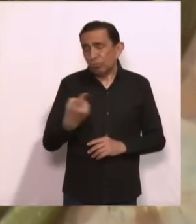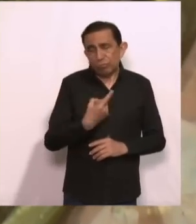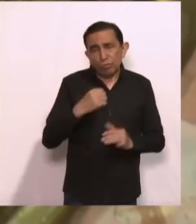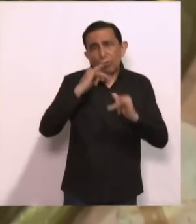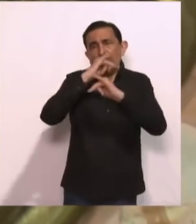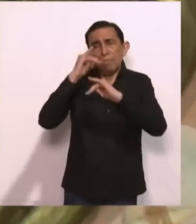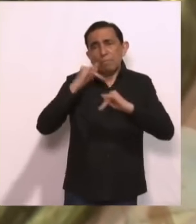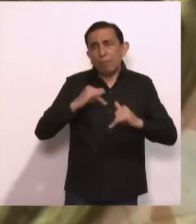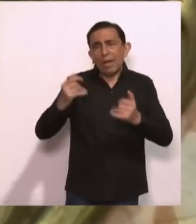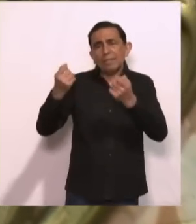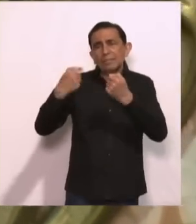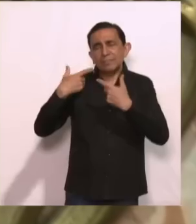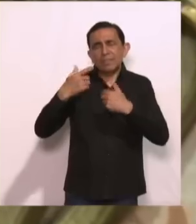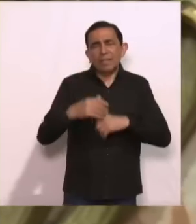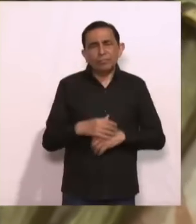danos la